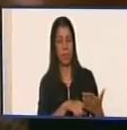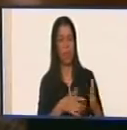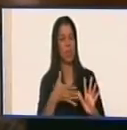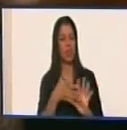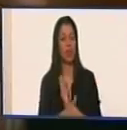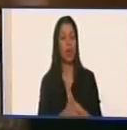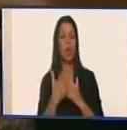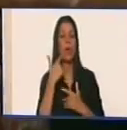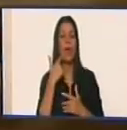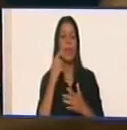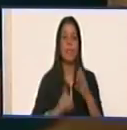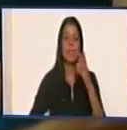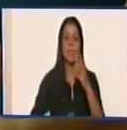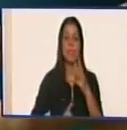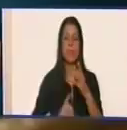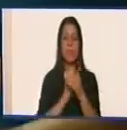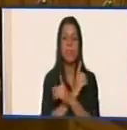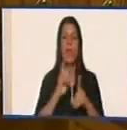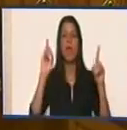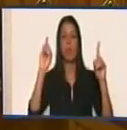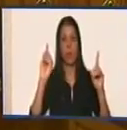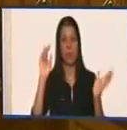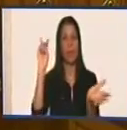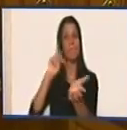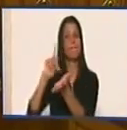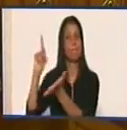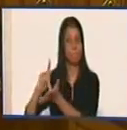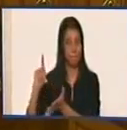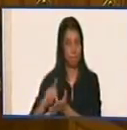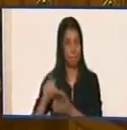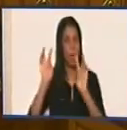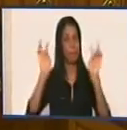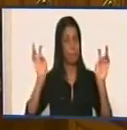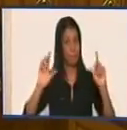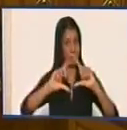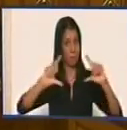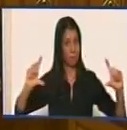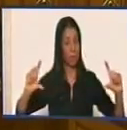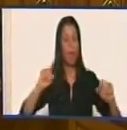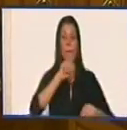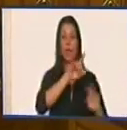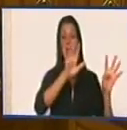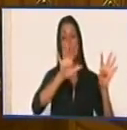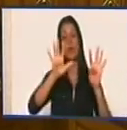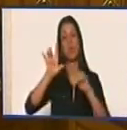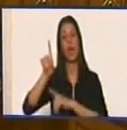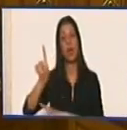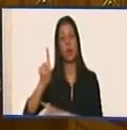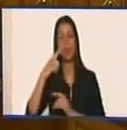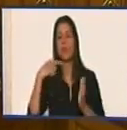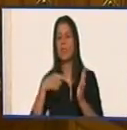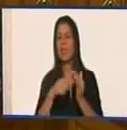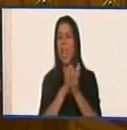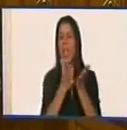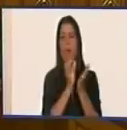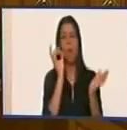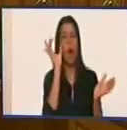democracia participativa y protagónica. Y ya en 1991 decía lo siguiente, y cito a Chávez en el libro azul,